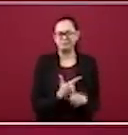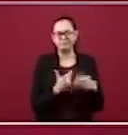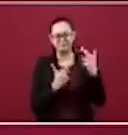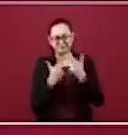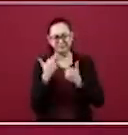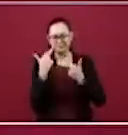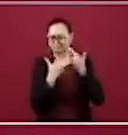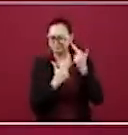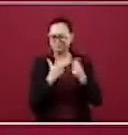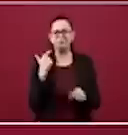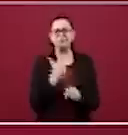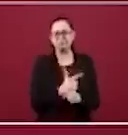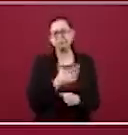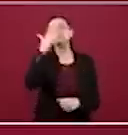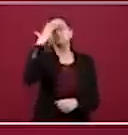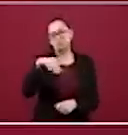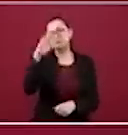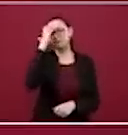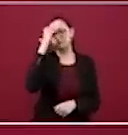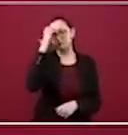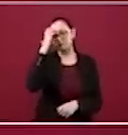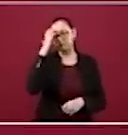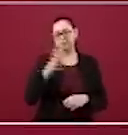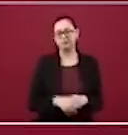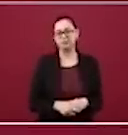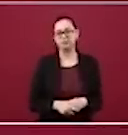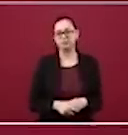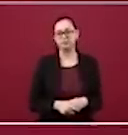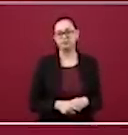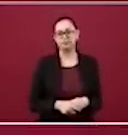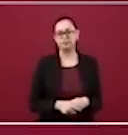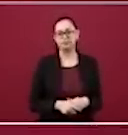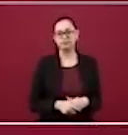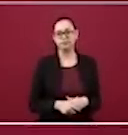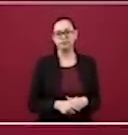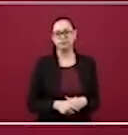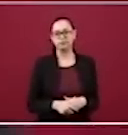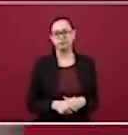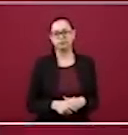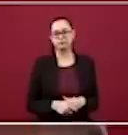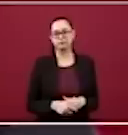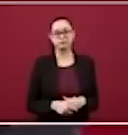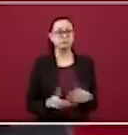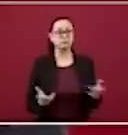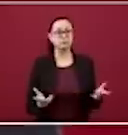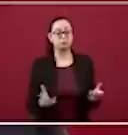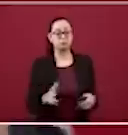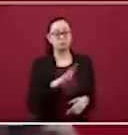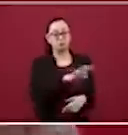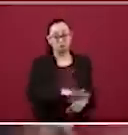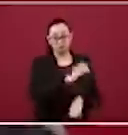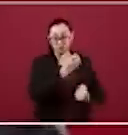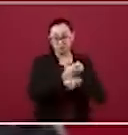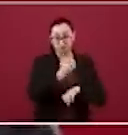analizado, lo conocemos. ¿Sí? O sea, no puede decirse que en Hidalgo, a pesar